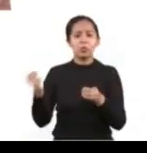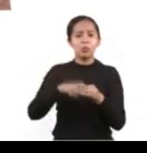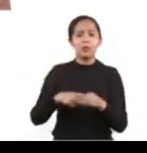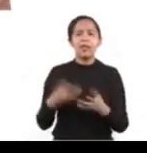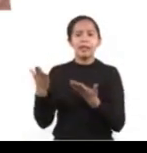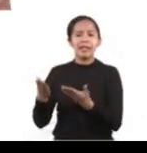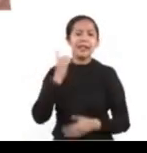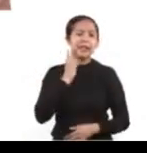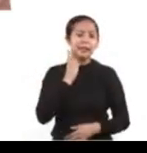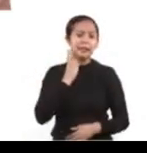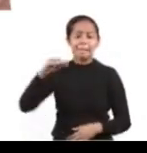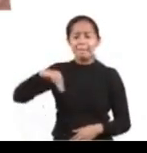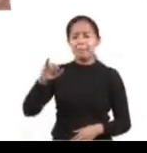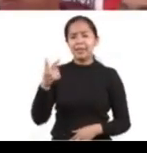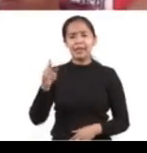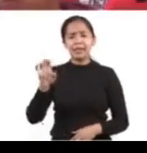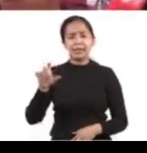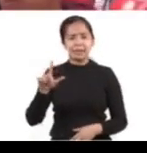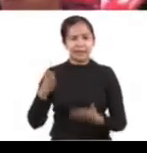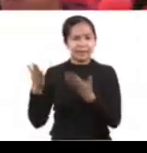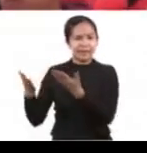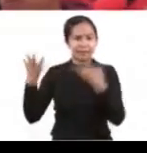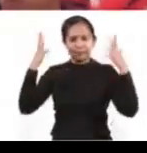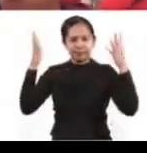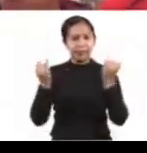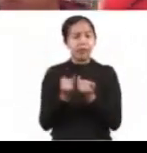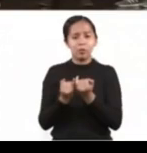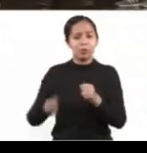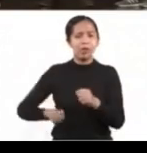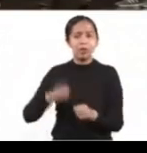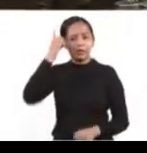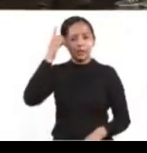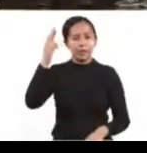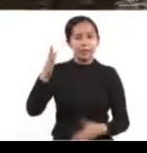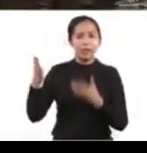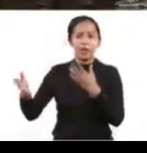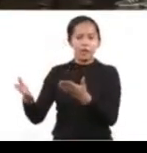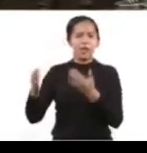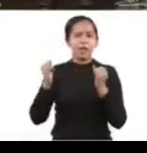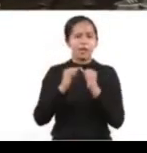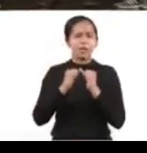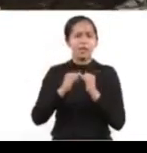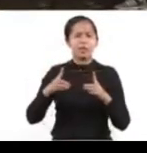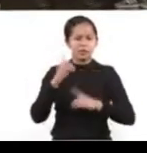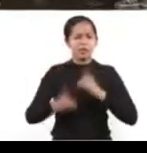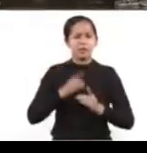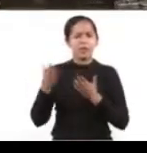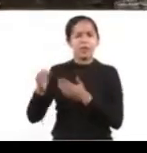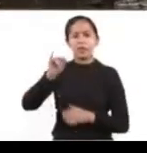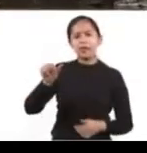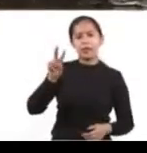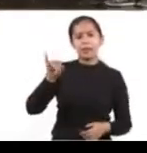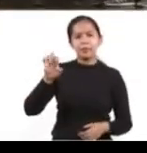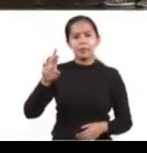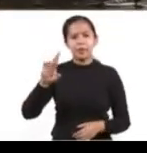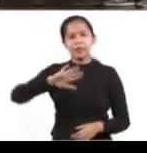Cámara de Diputados, diputado Miguel Torrugo Garza. Saludamos al director general del Instituto del Deporte de la Ciudad de México, arquitecto Javier